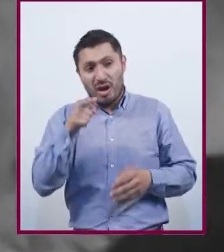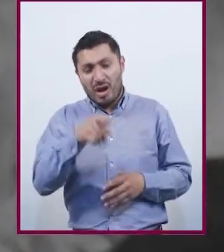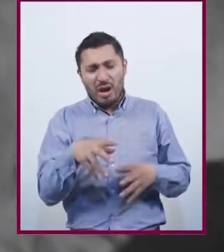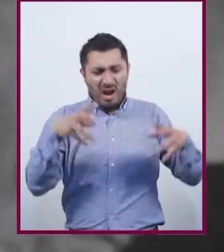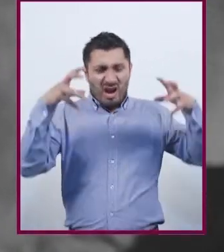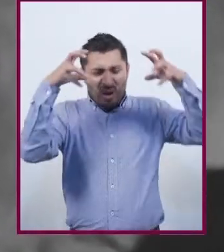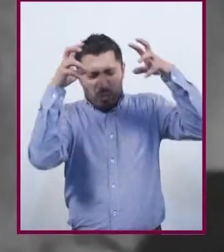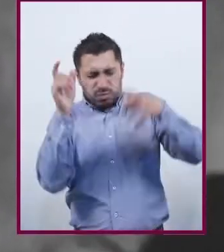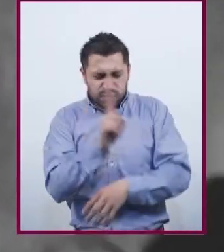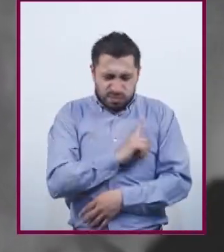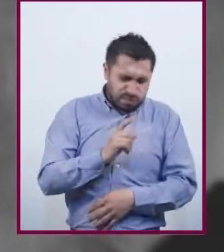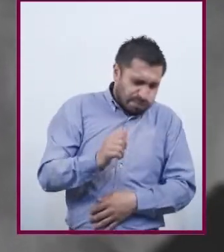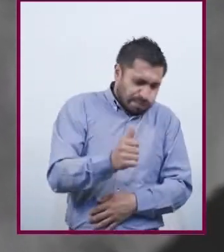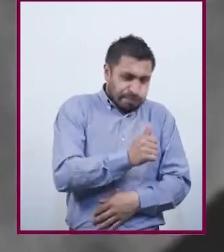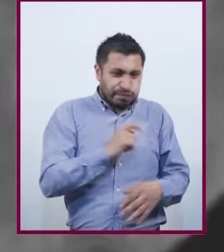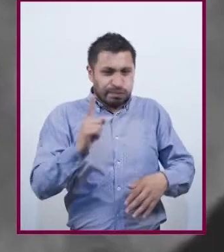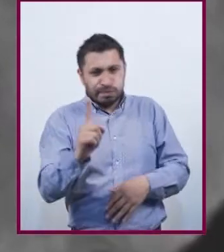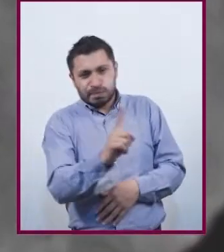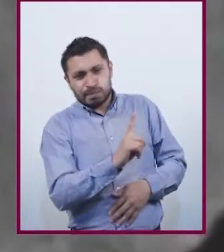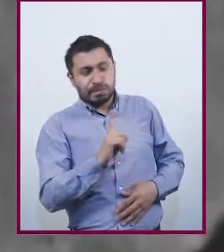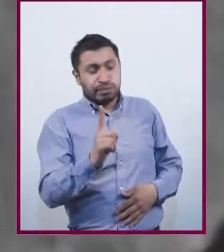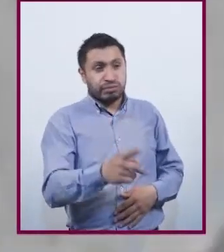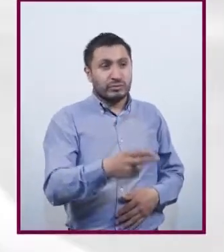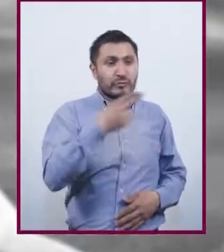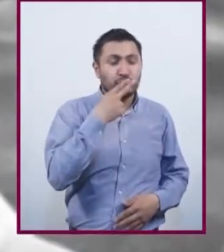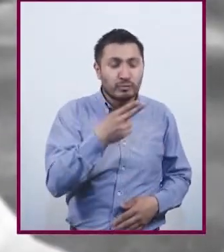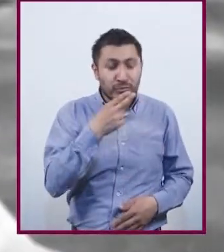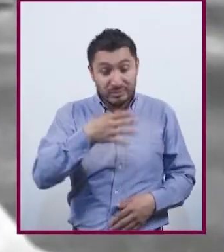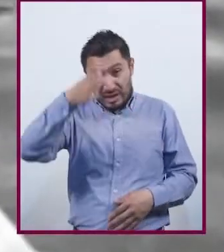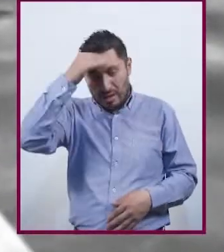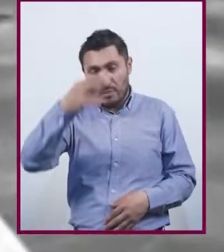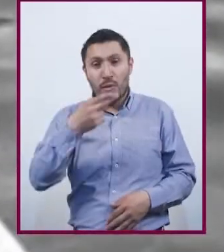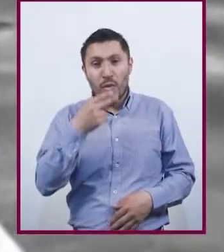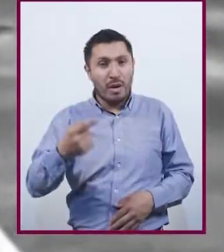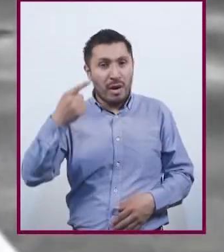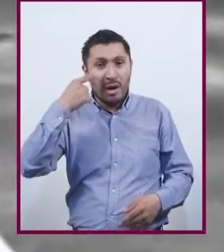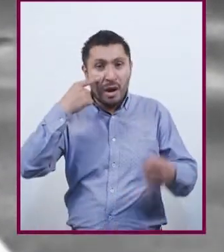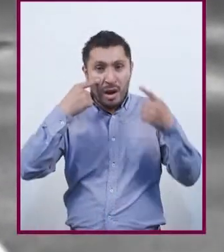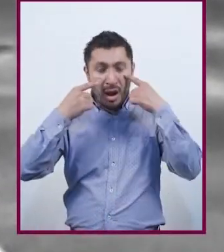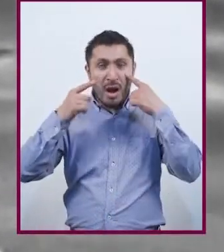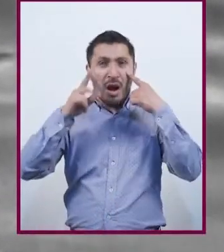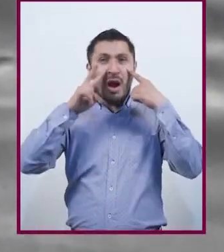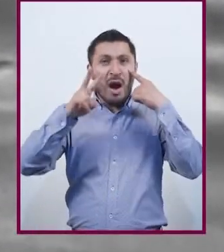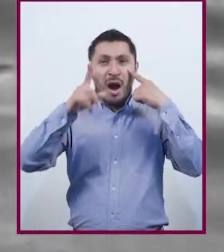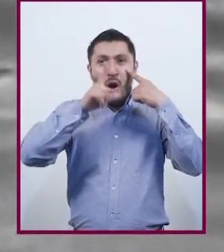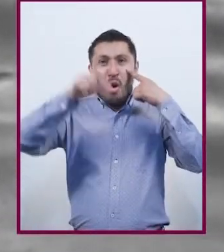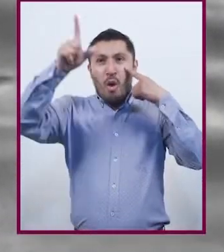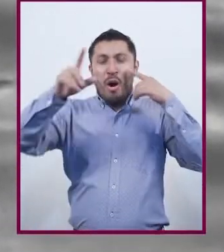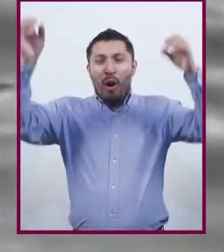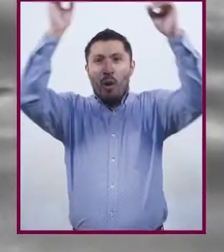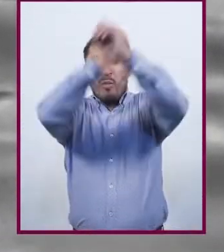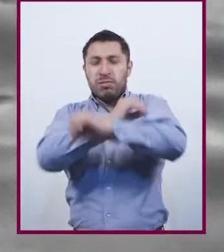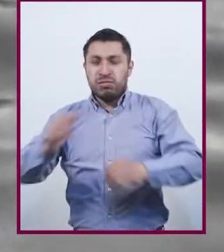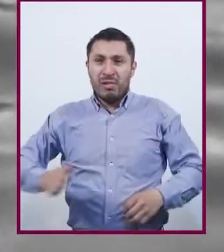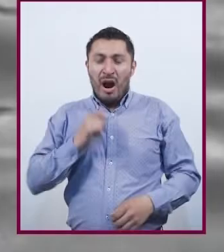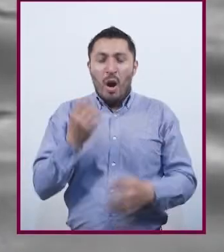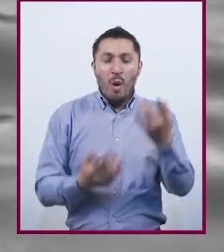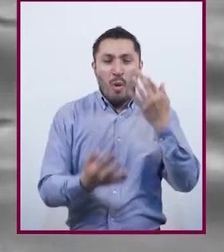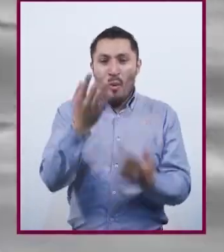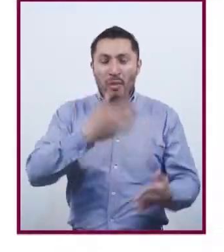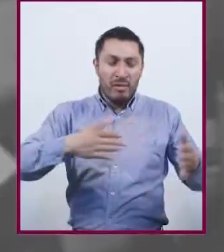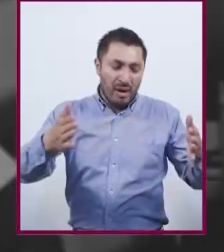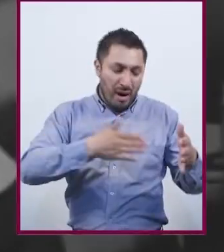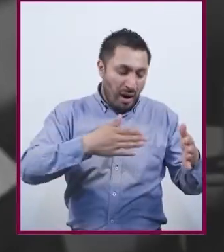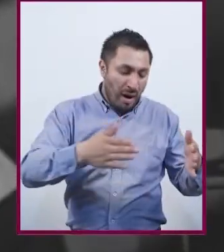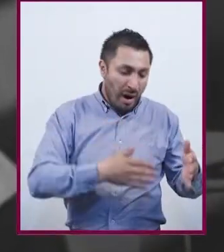el cual el engendro solitario aprende a usar sus 5 sentidos, distinguir entre la luz y la oscuridad,